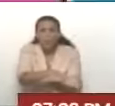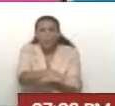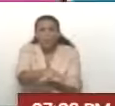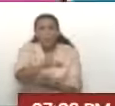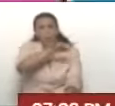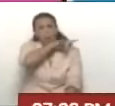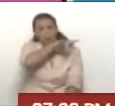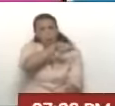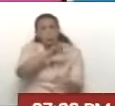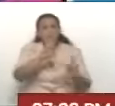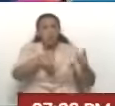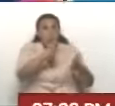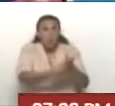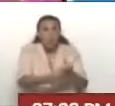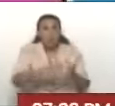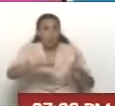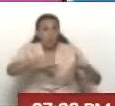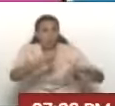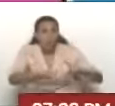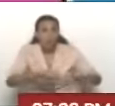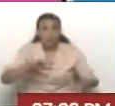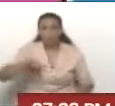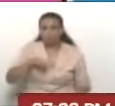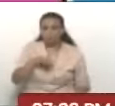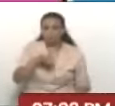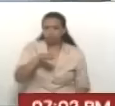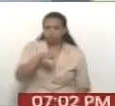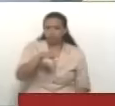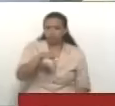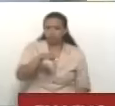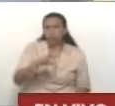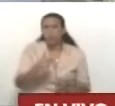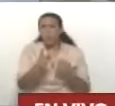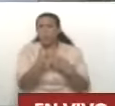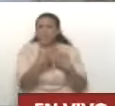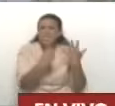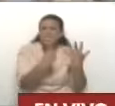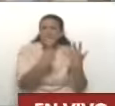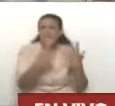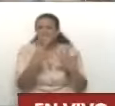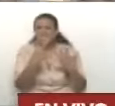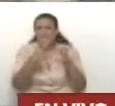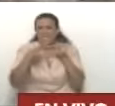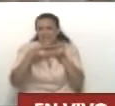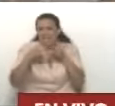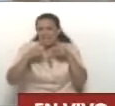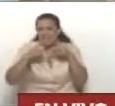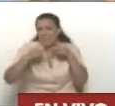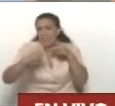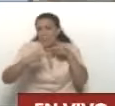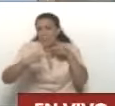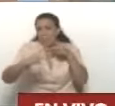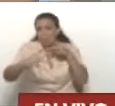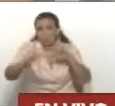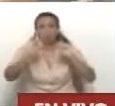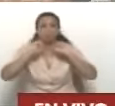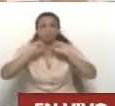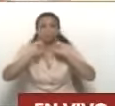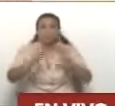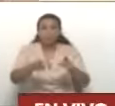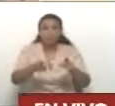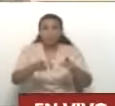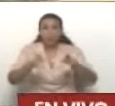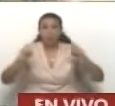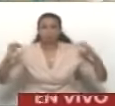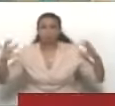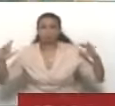aeropuerto hasta aquí, hay como 6, 7 kilómetros llenos de gente del pueblo. Se